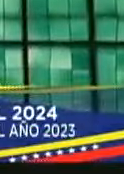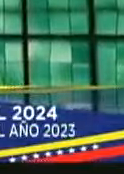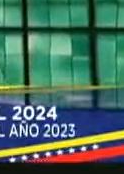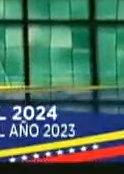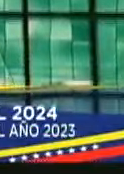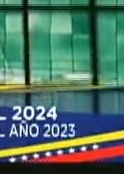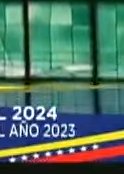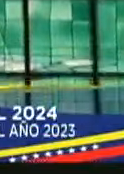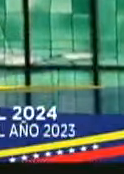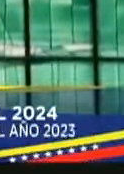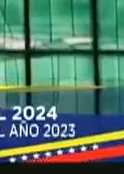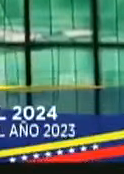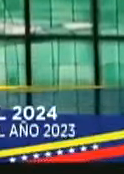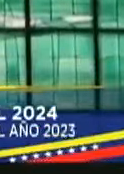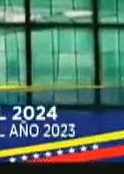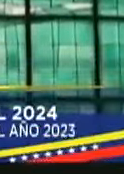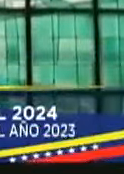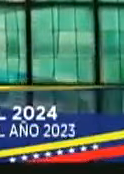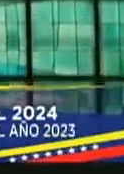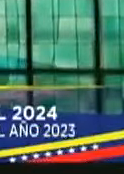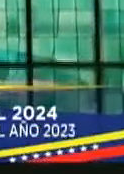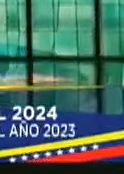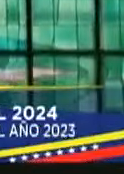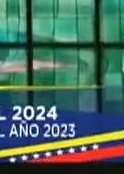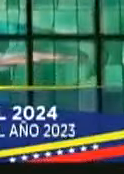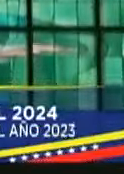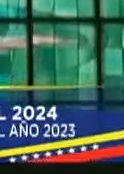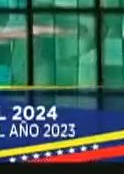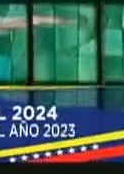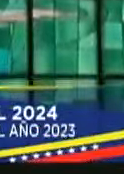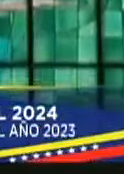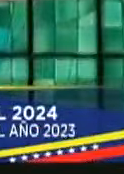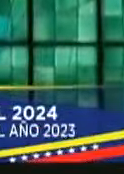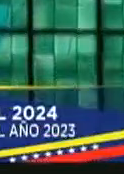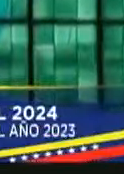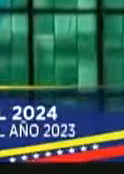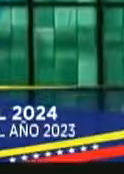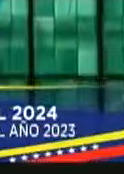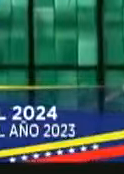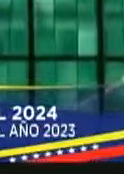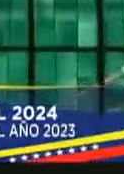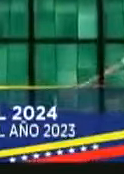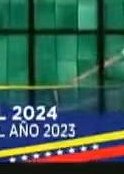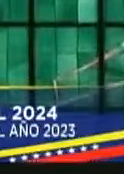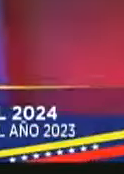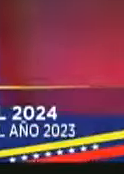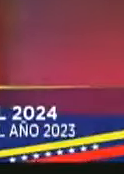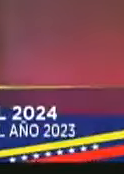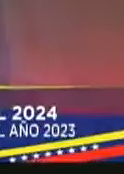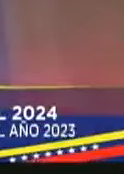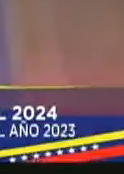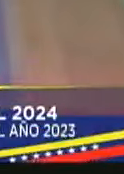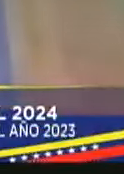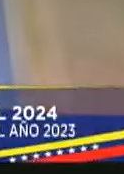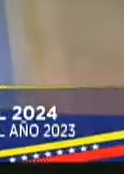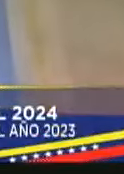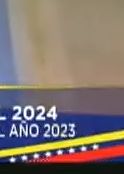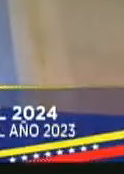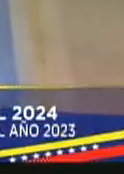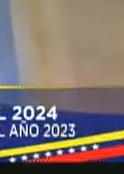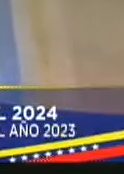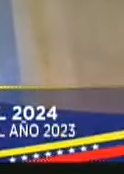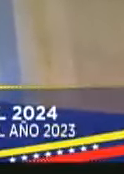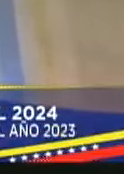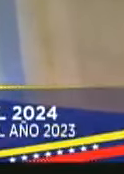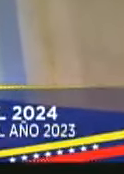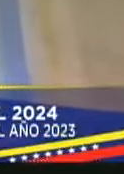el diálogo económico para la recuperación económica, el diálogo social para atender al pueblo venezolano, el político para que un bloque grande se incorpore